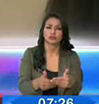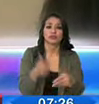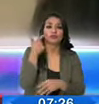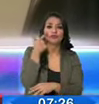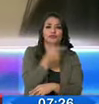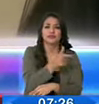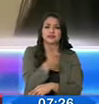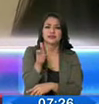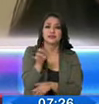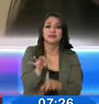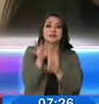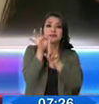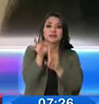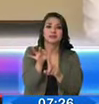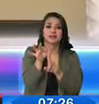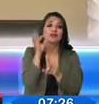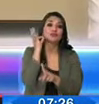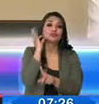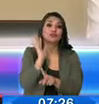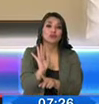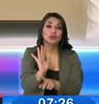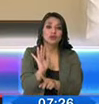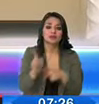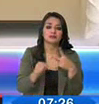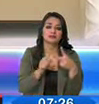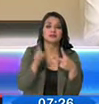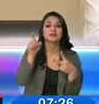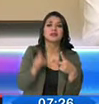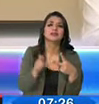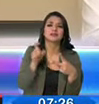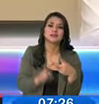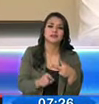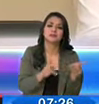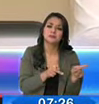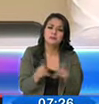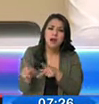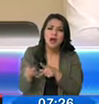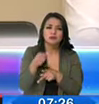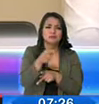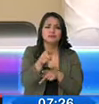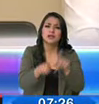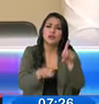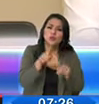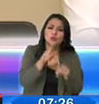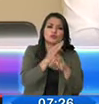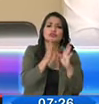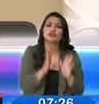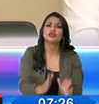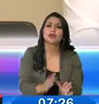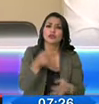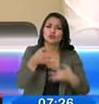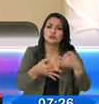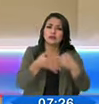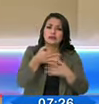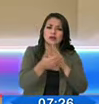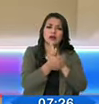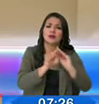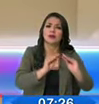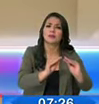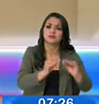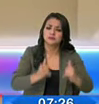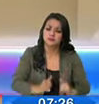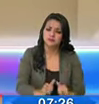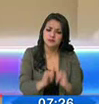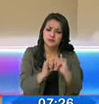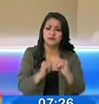fiscalías especializadas de género, y la necesidad de seguir preparando a los operadores de justicia en este ámbito. Porque